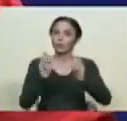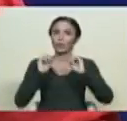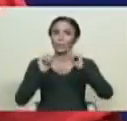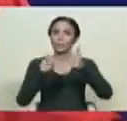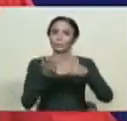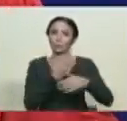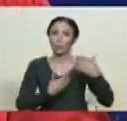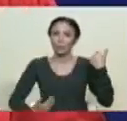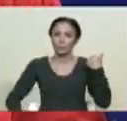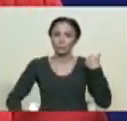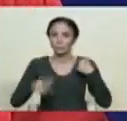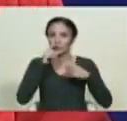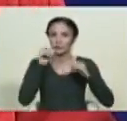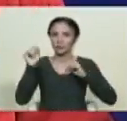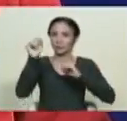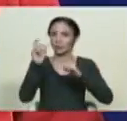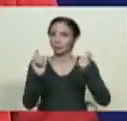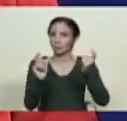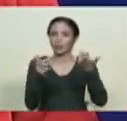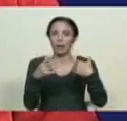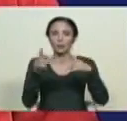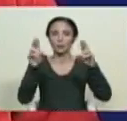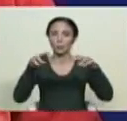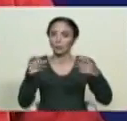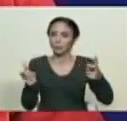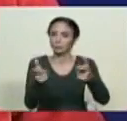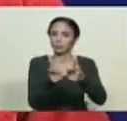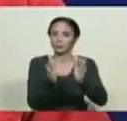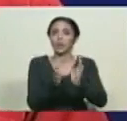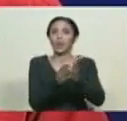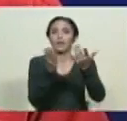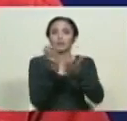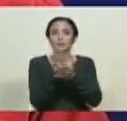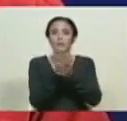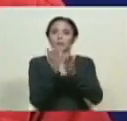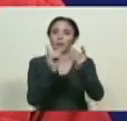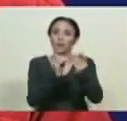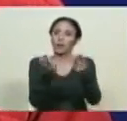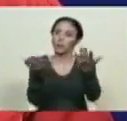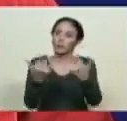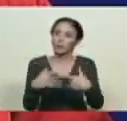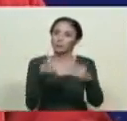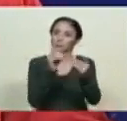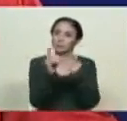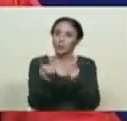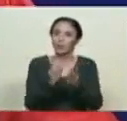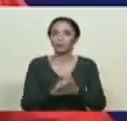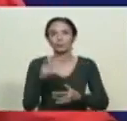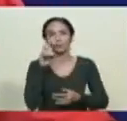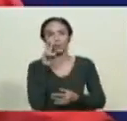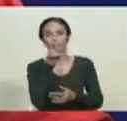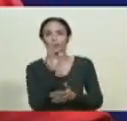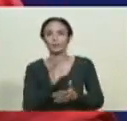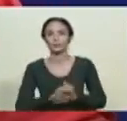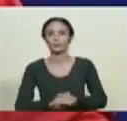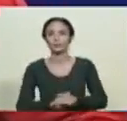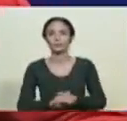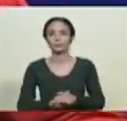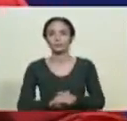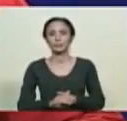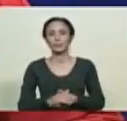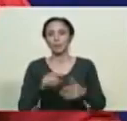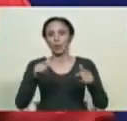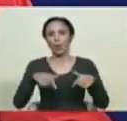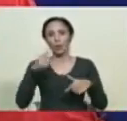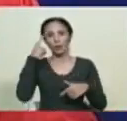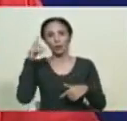República. No hay alocución del presidente donde él no llame al diálogo. Yo veía en estos días, no. Hoy